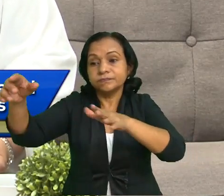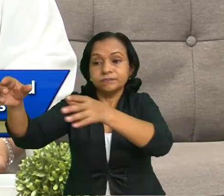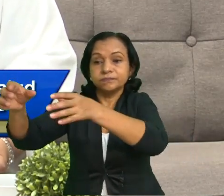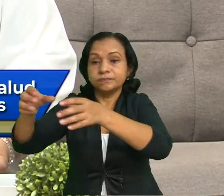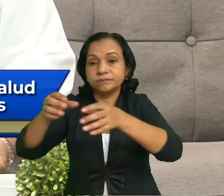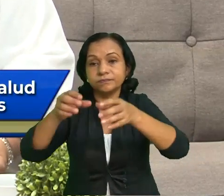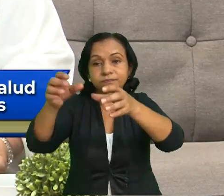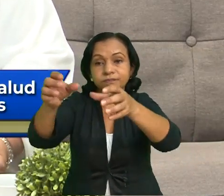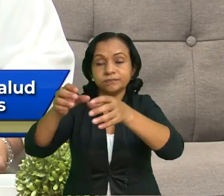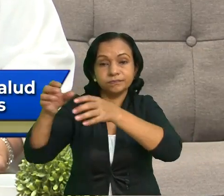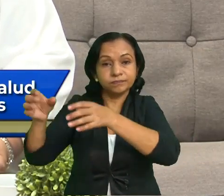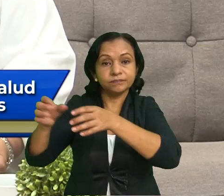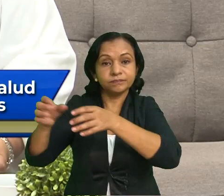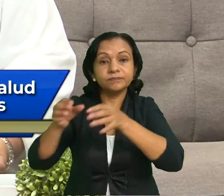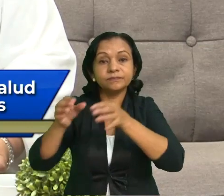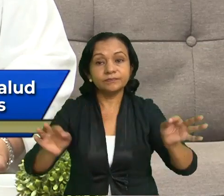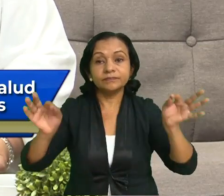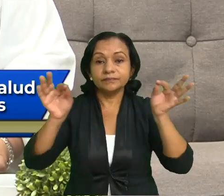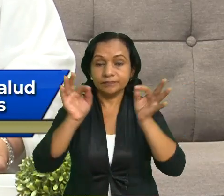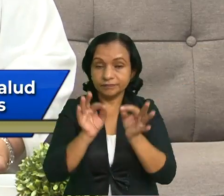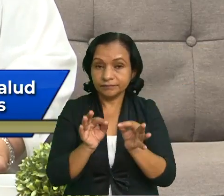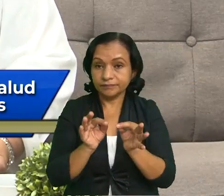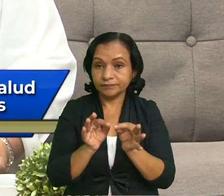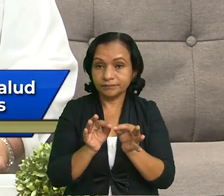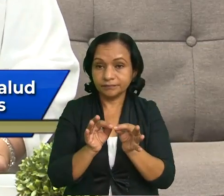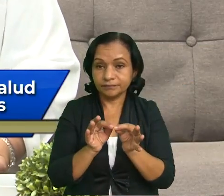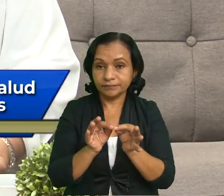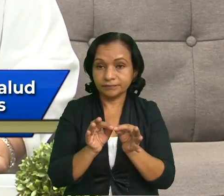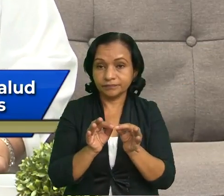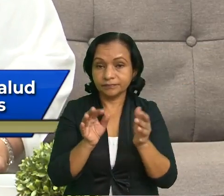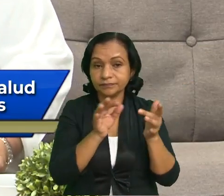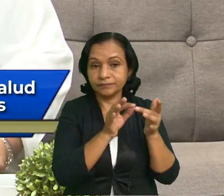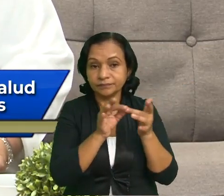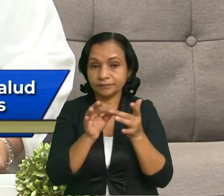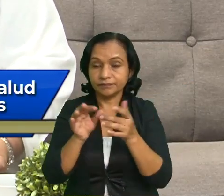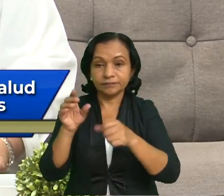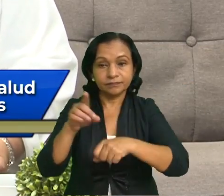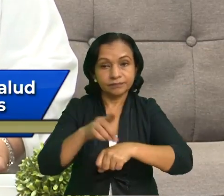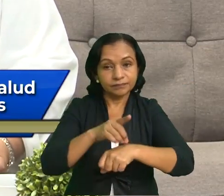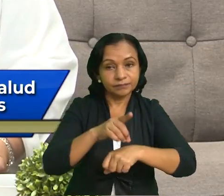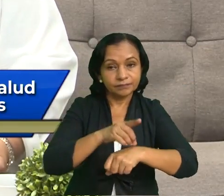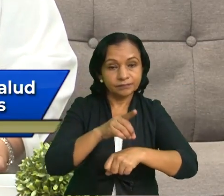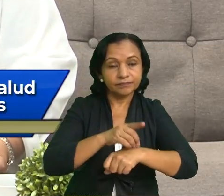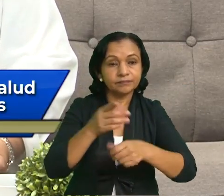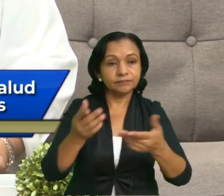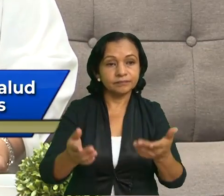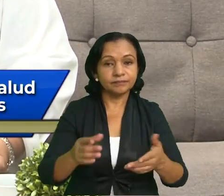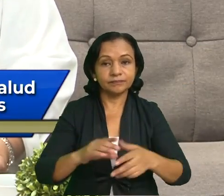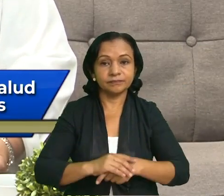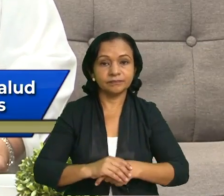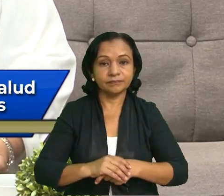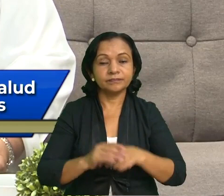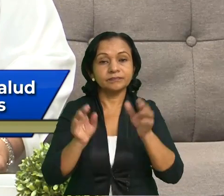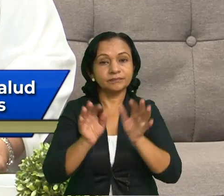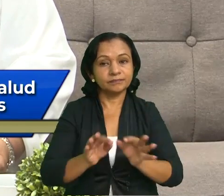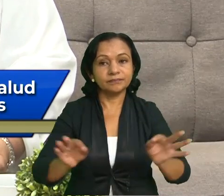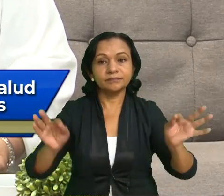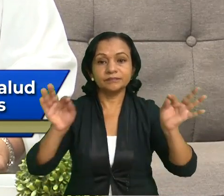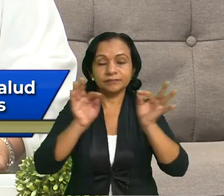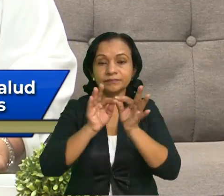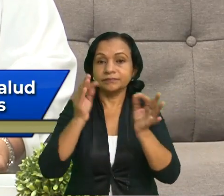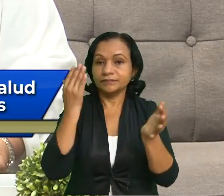tenemos esta estrategia importantísima de llevar a los especialistas a la comunidad y que importante y